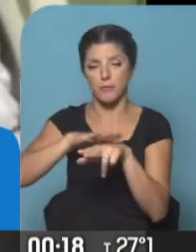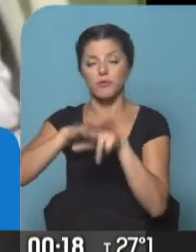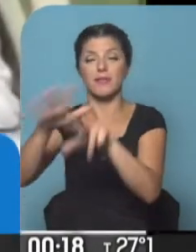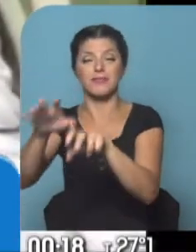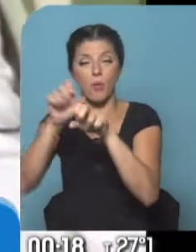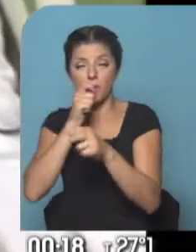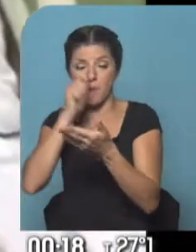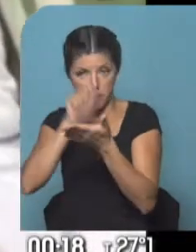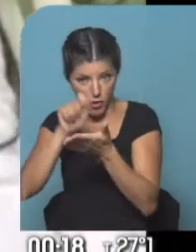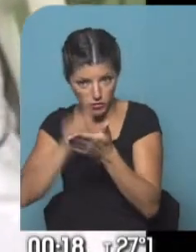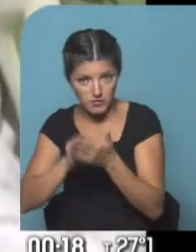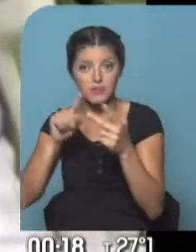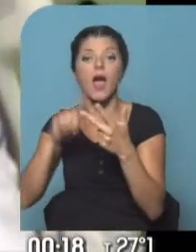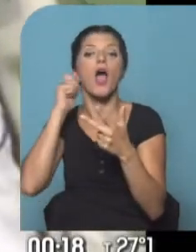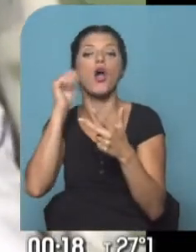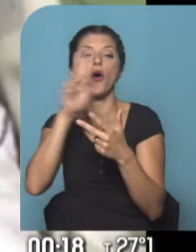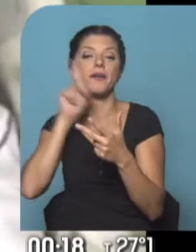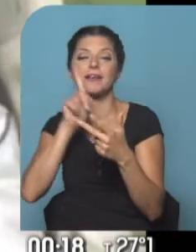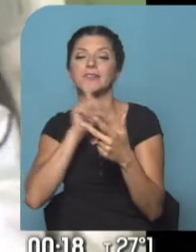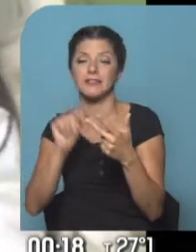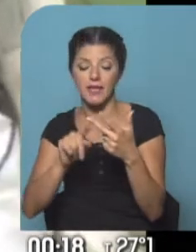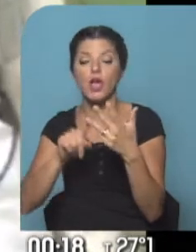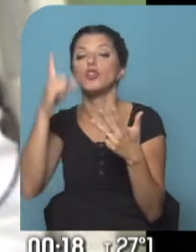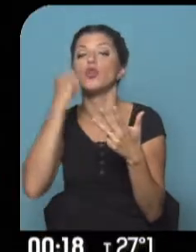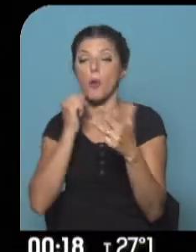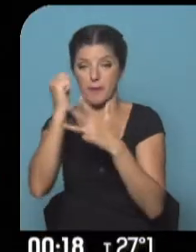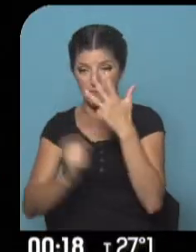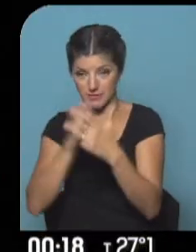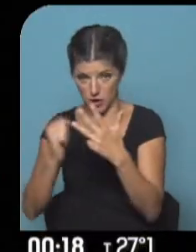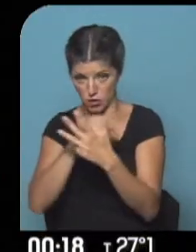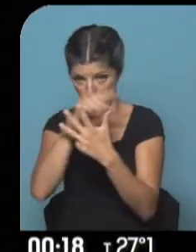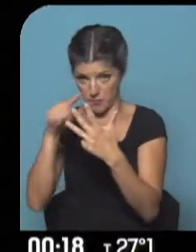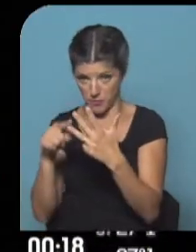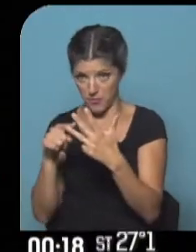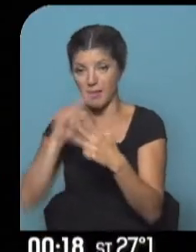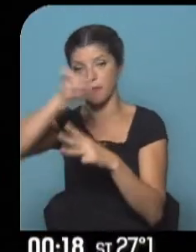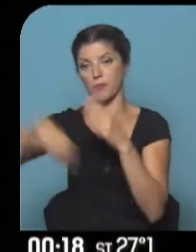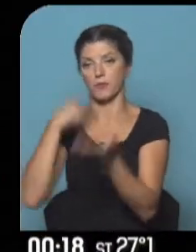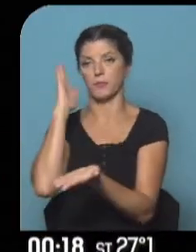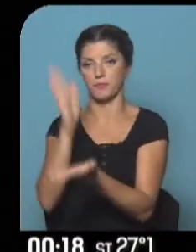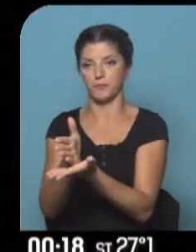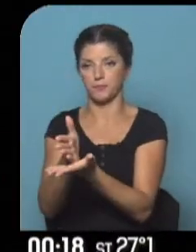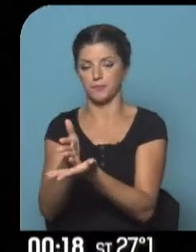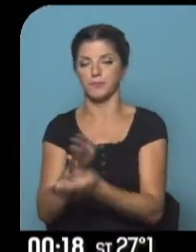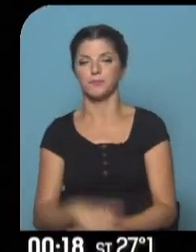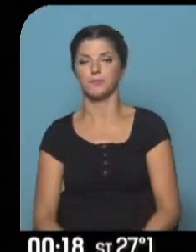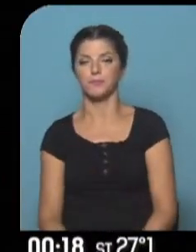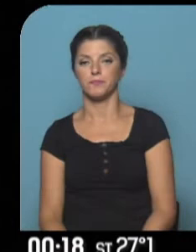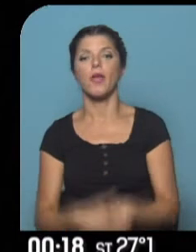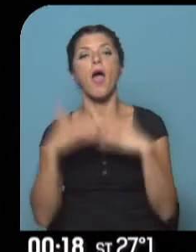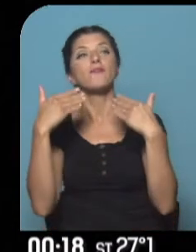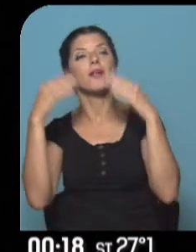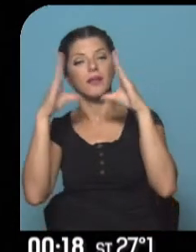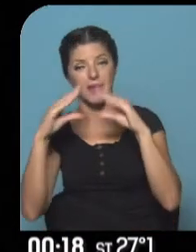Gustavo Gorriti y del empresario Samuel Dyer en 1992. Mejor feliz Navidad. Feliz Navidad.